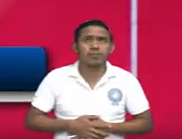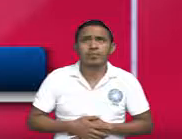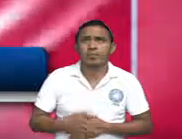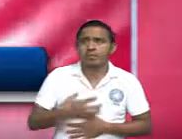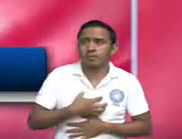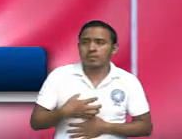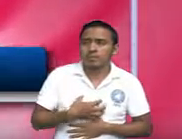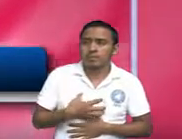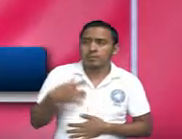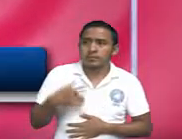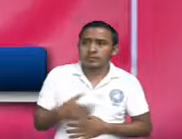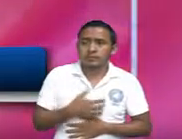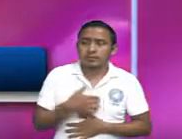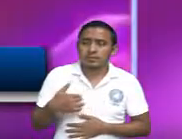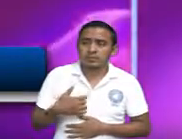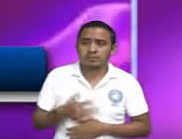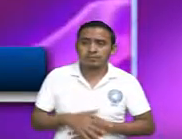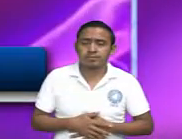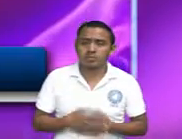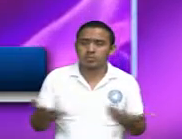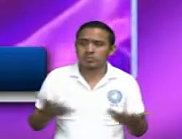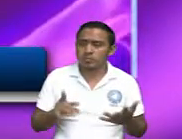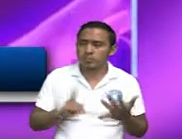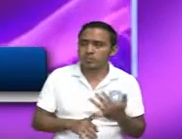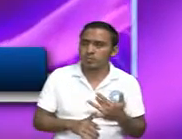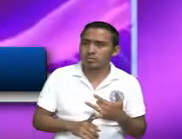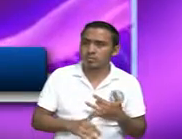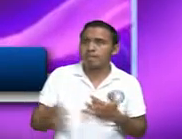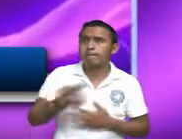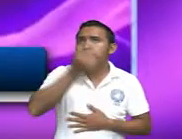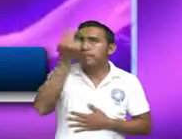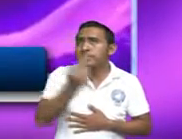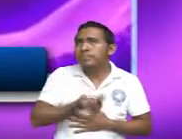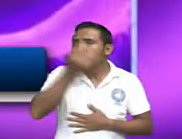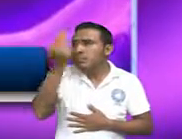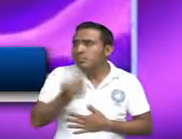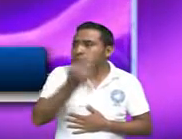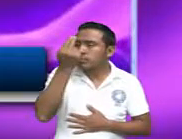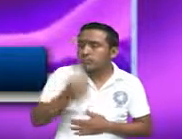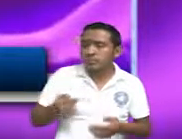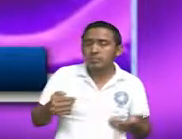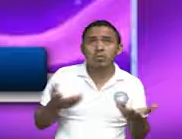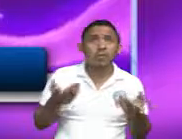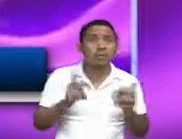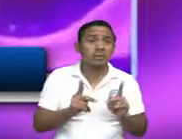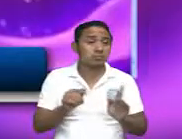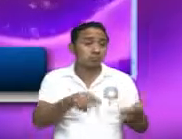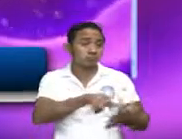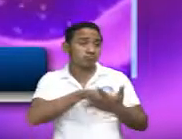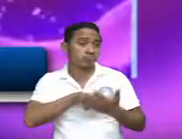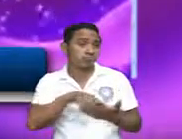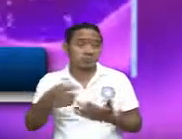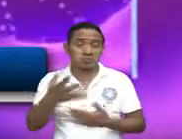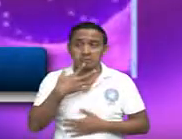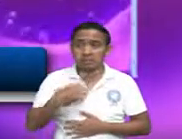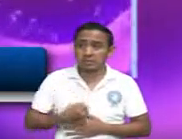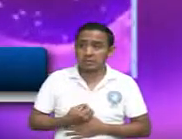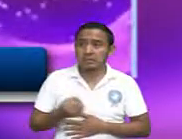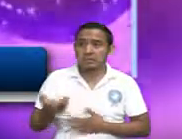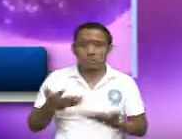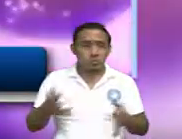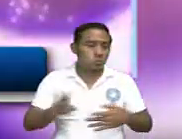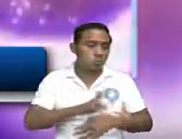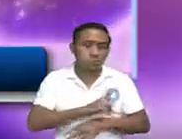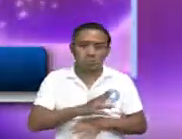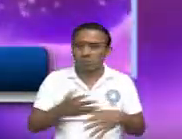la varices esofágicas. Ahora, ¿qué tan frecuentes son las consultas por esta, o los casos, mejor dicho, porque usted me dijo que son